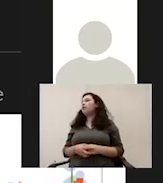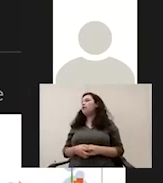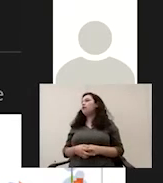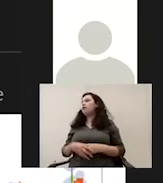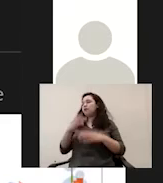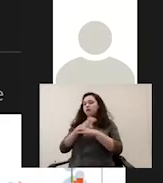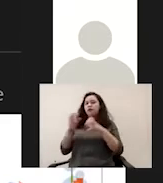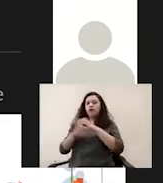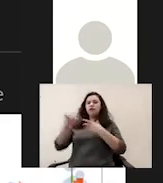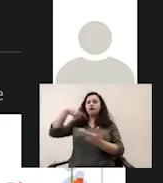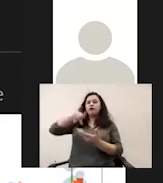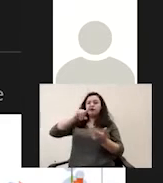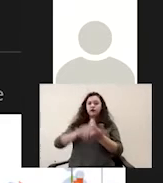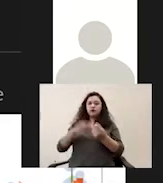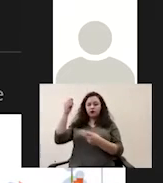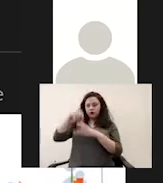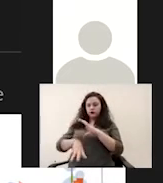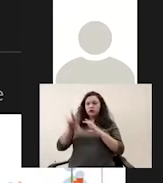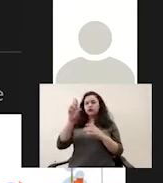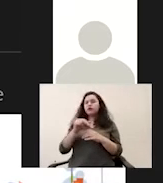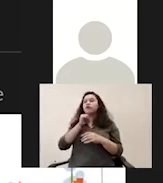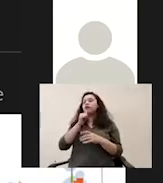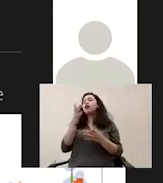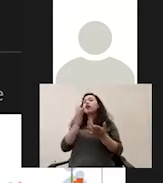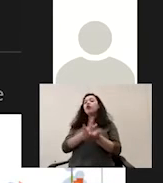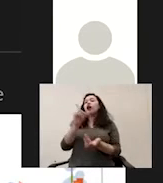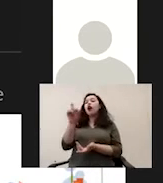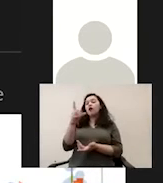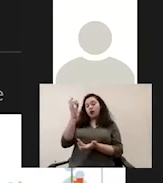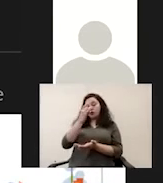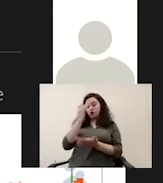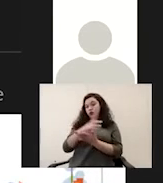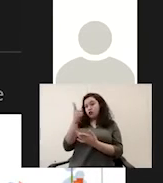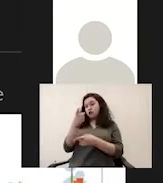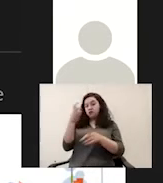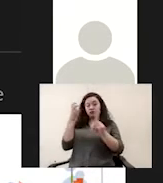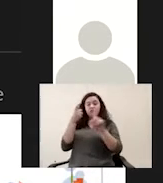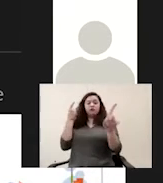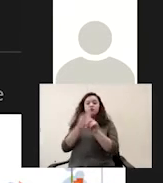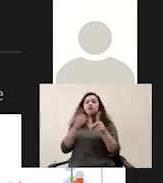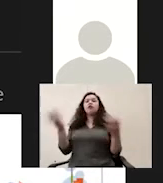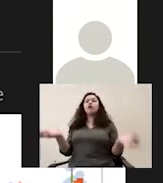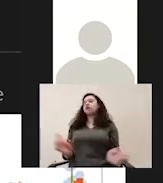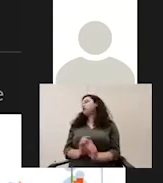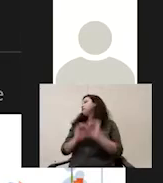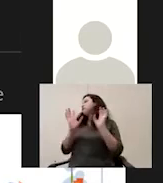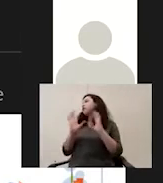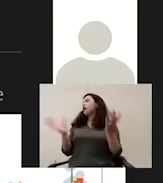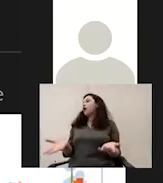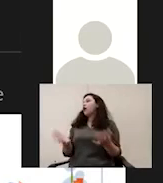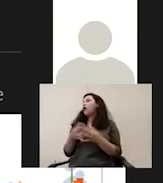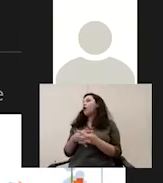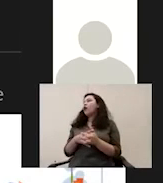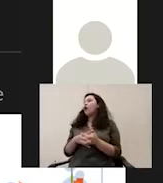en este depósito, solamente agua, porque para eso es. En caso de que no tengan como tal tinaco